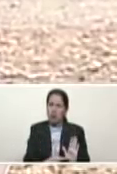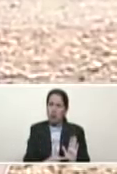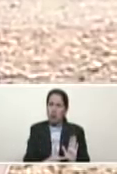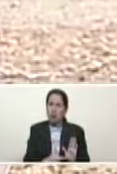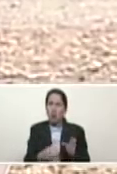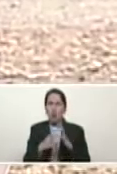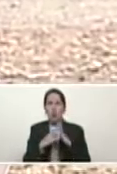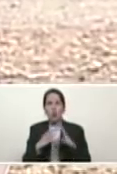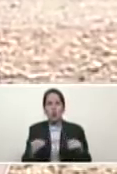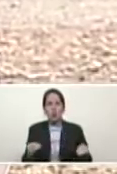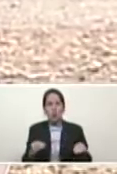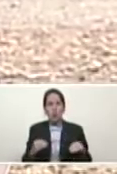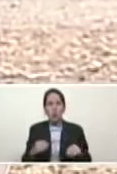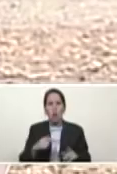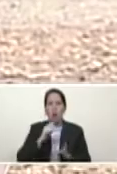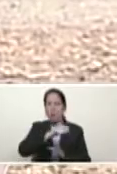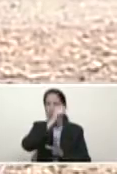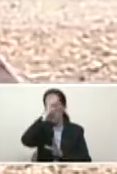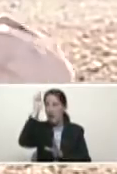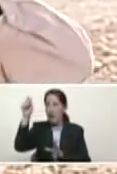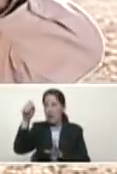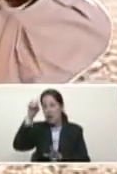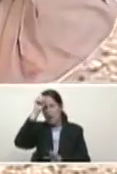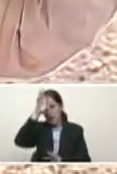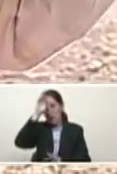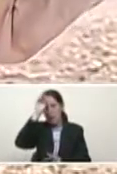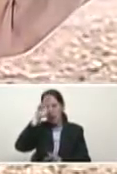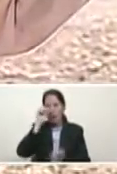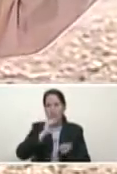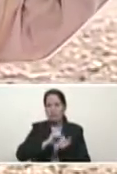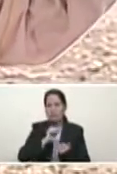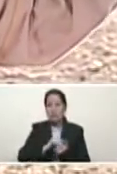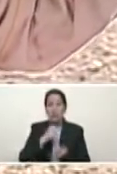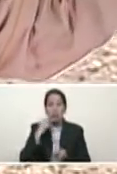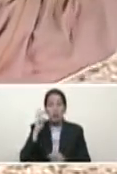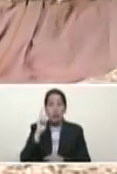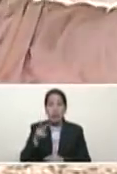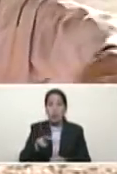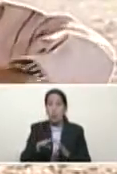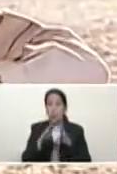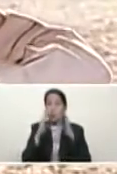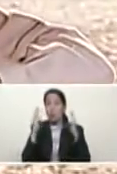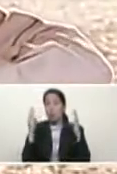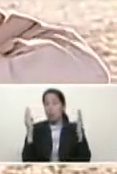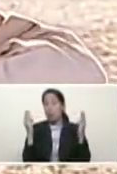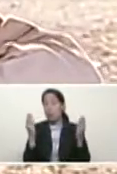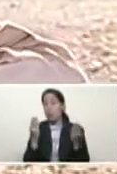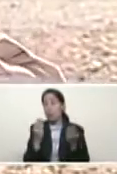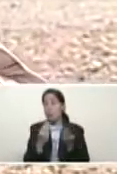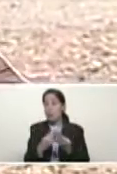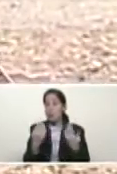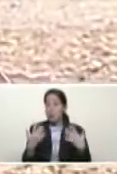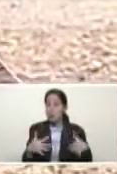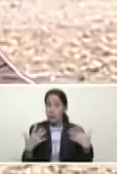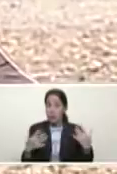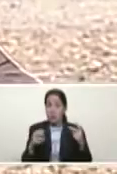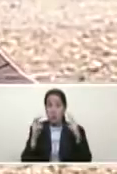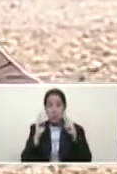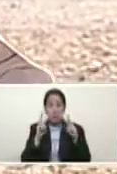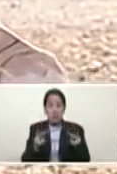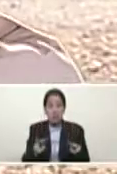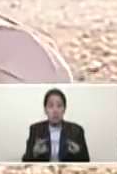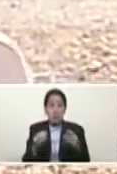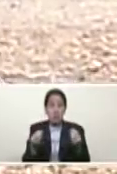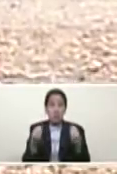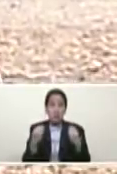el campo de la minería. Ahí Venezuela tiene todo un mundo gigantesco. Venezuela para convertirse en